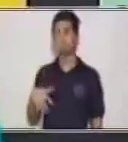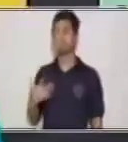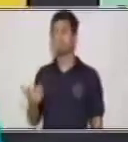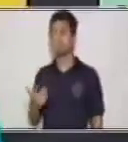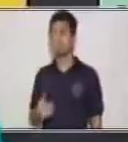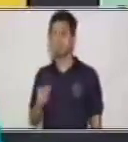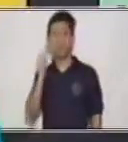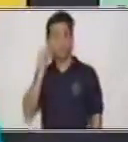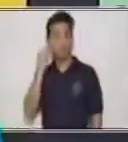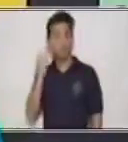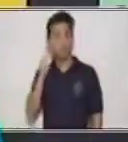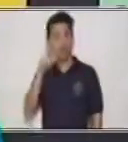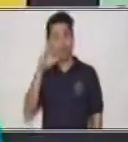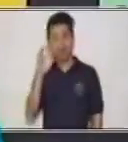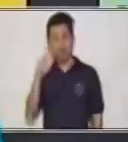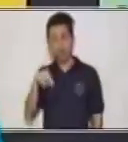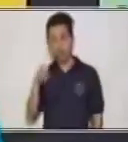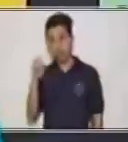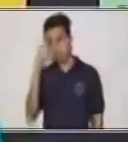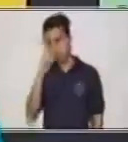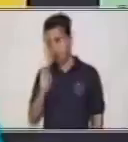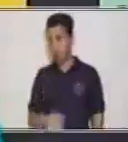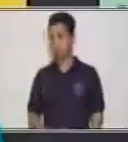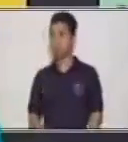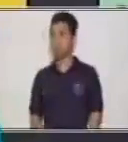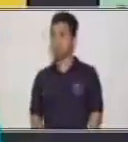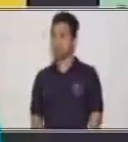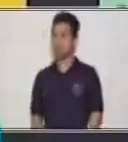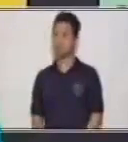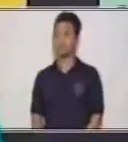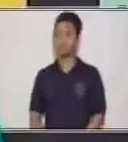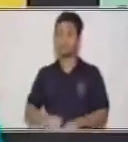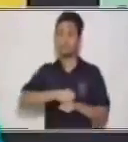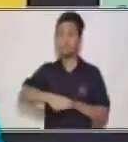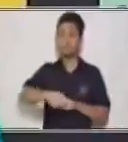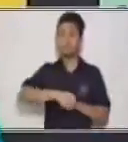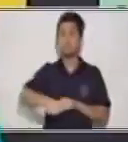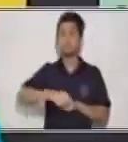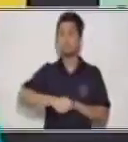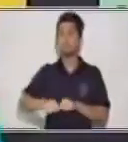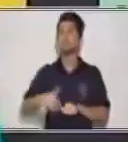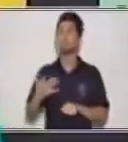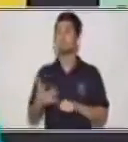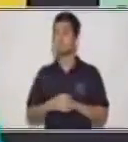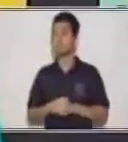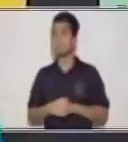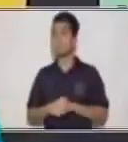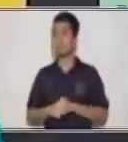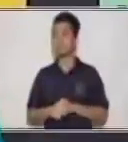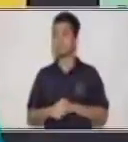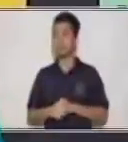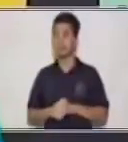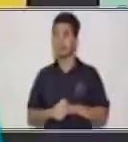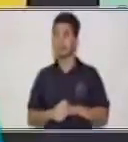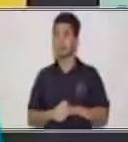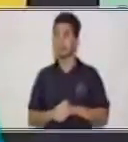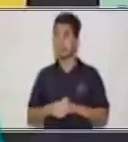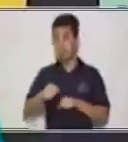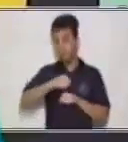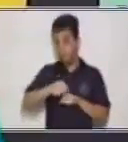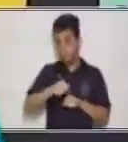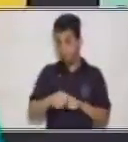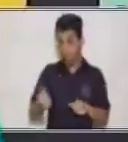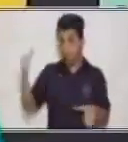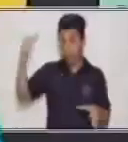es en galones. Una pila donde depositamos el agua en casa, ¿será que vamos a medirla en vasos? Acuérdense